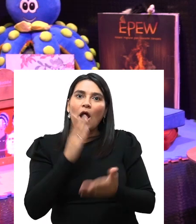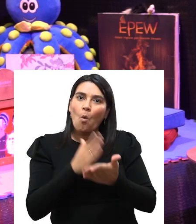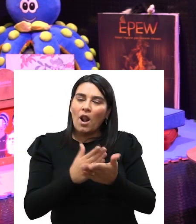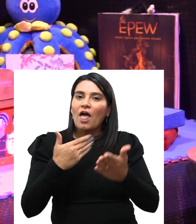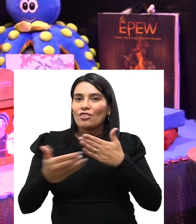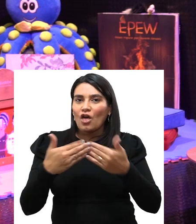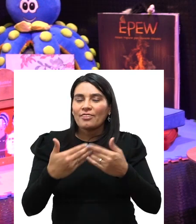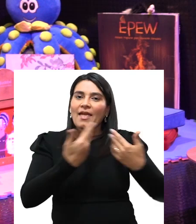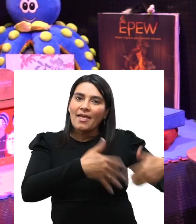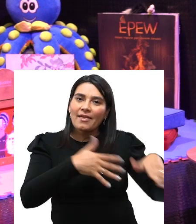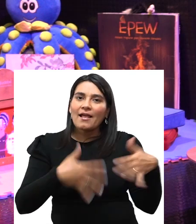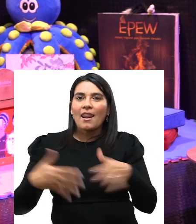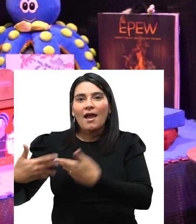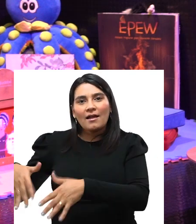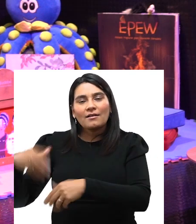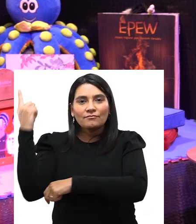Fernández.